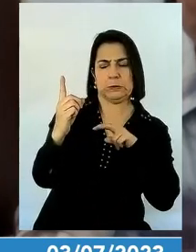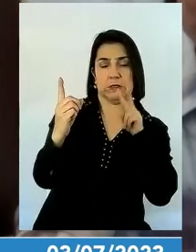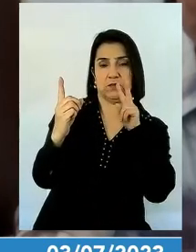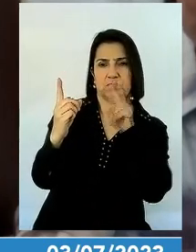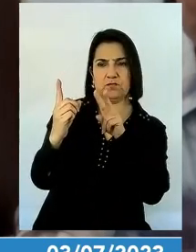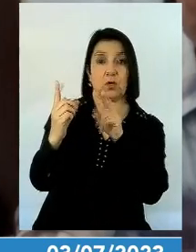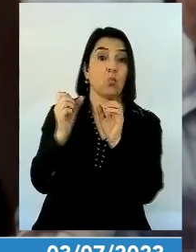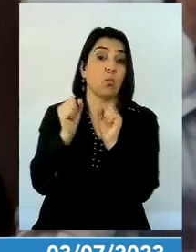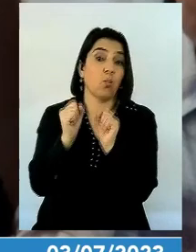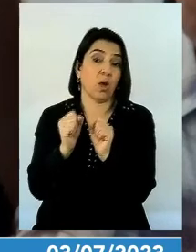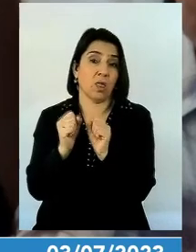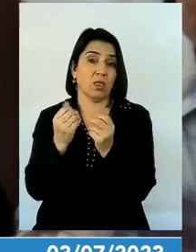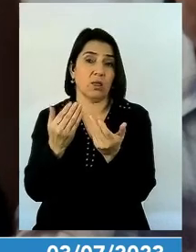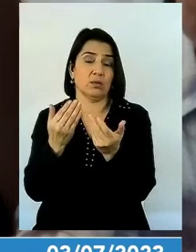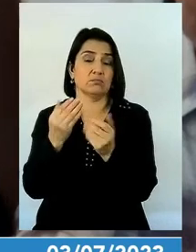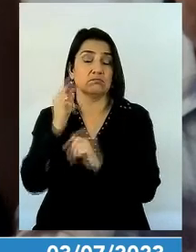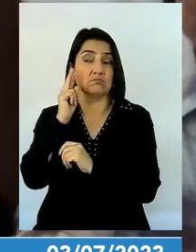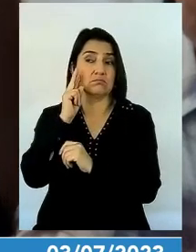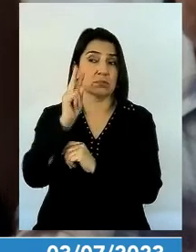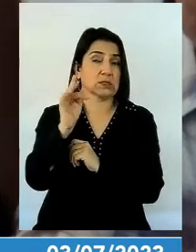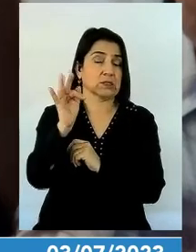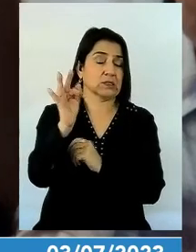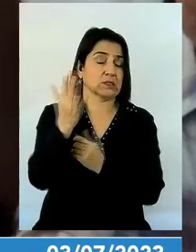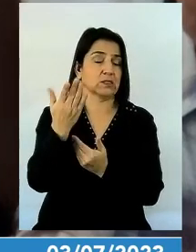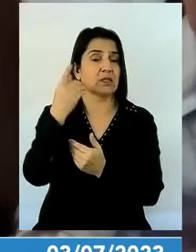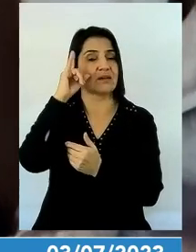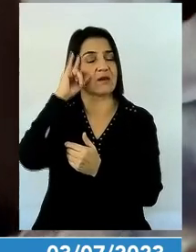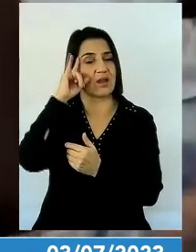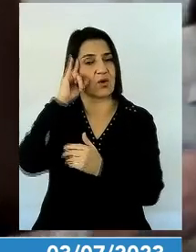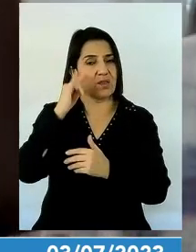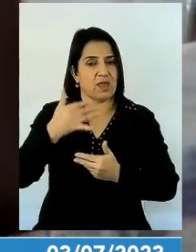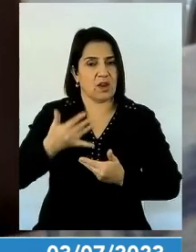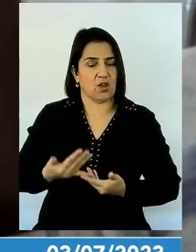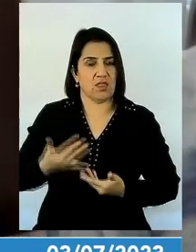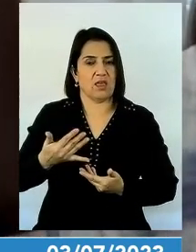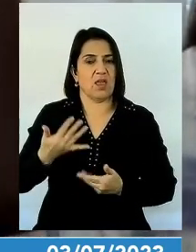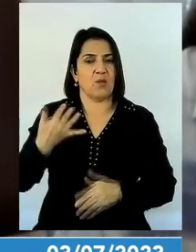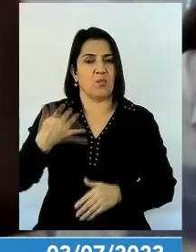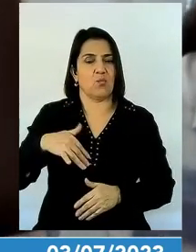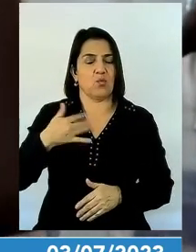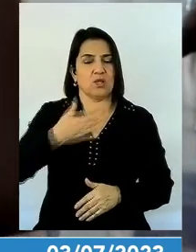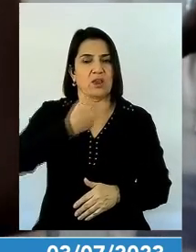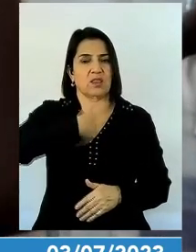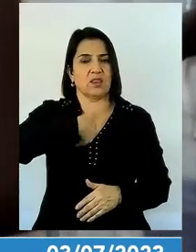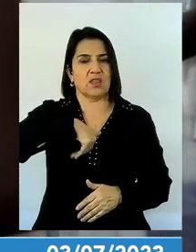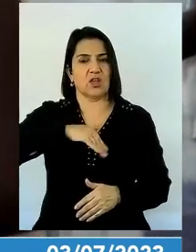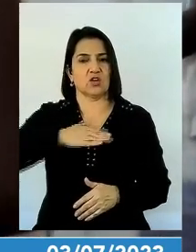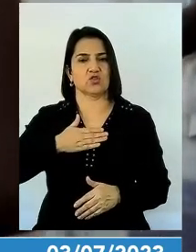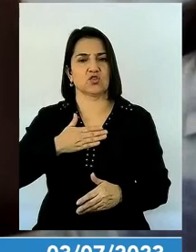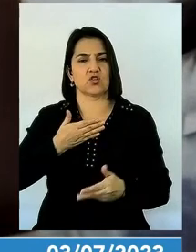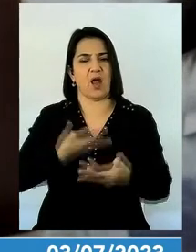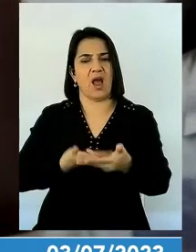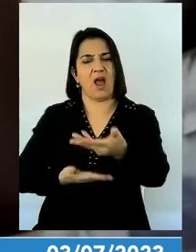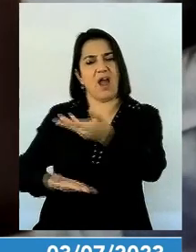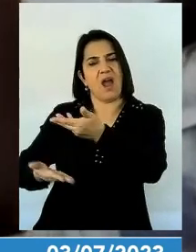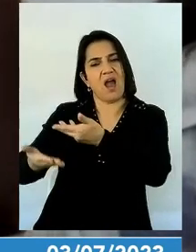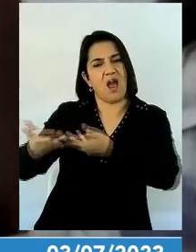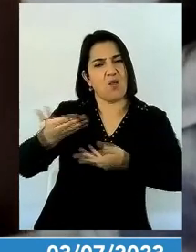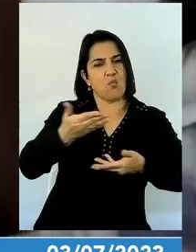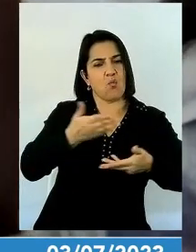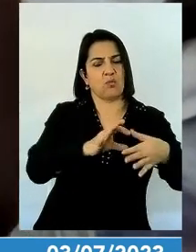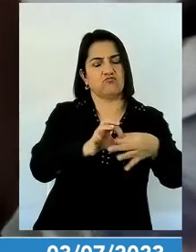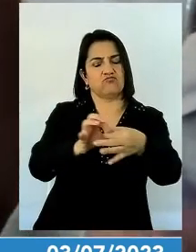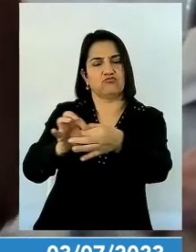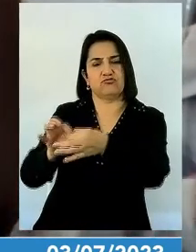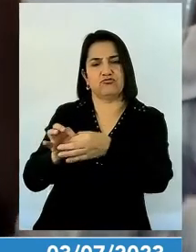debemos recordar hoy en día que es importante para nosotros que estemos en armonía y en respeto con la naturaleza y con